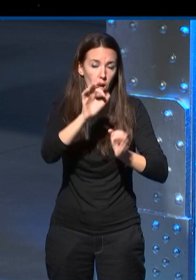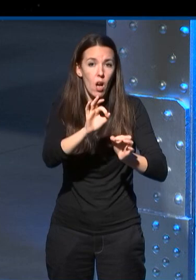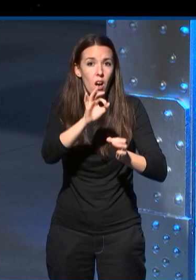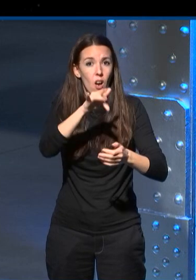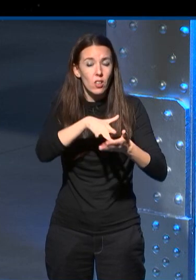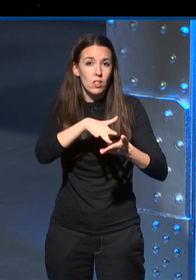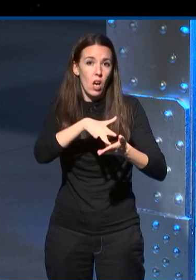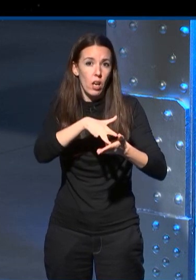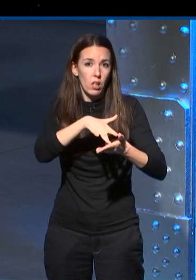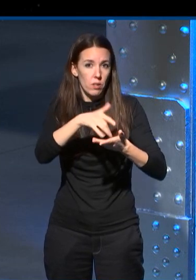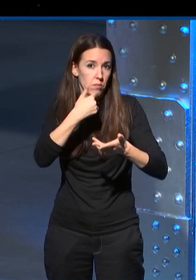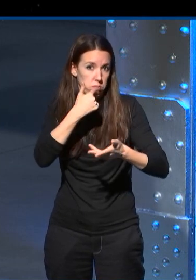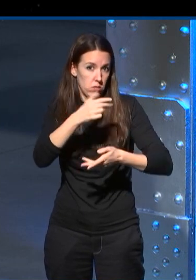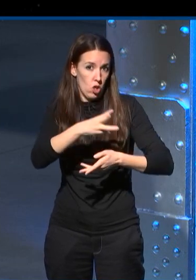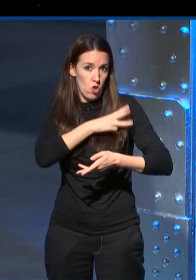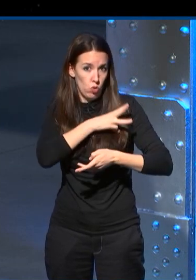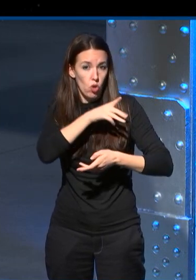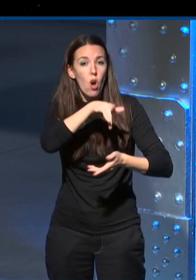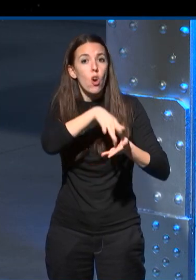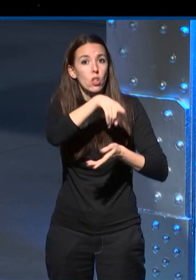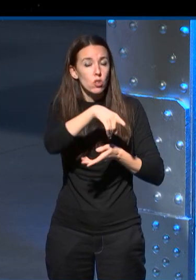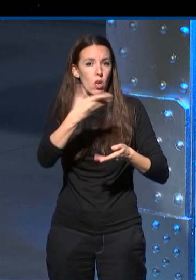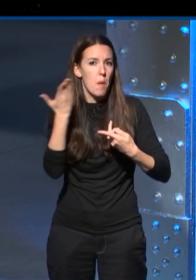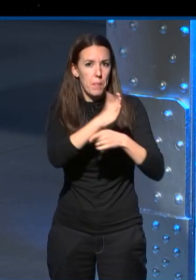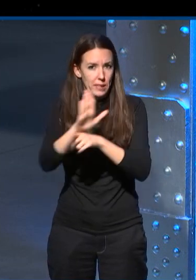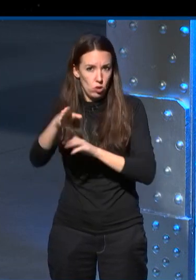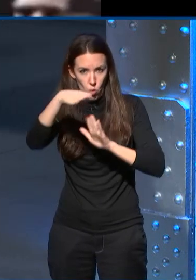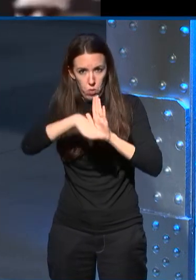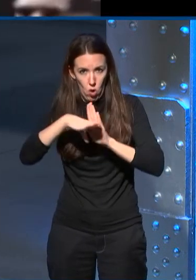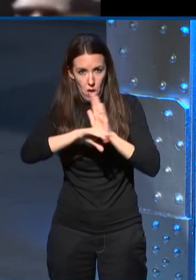en Houston, donde presentó todo este programa.